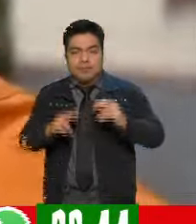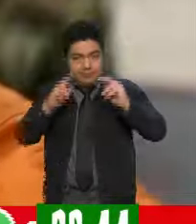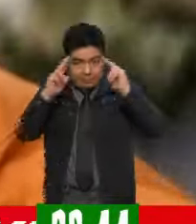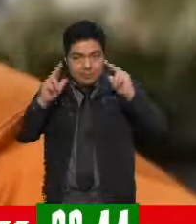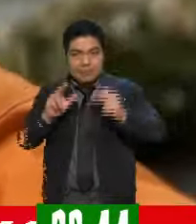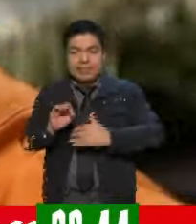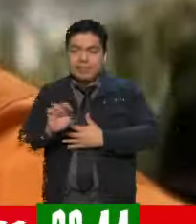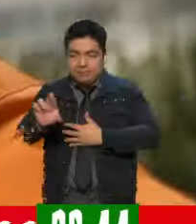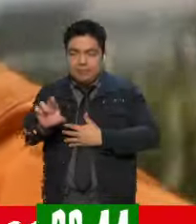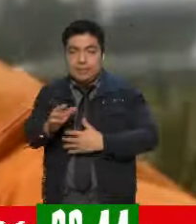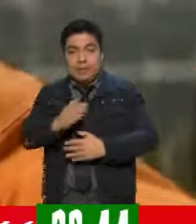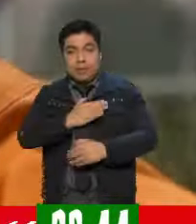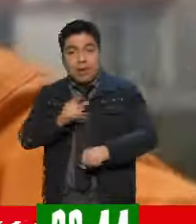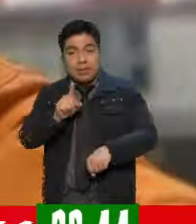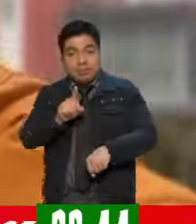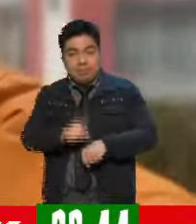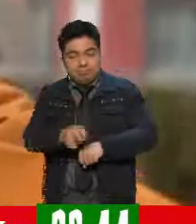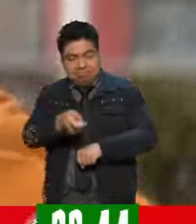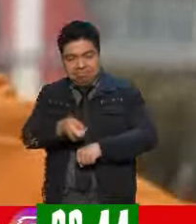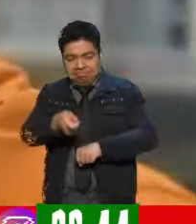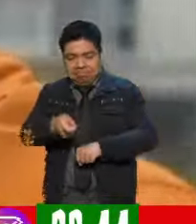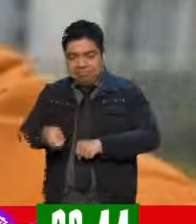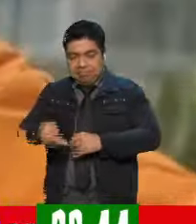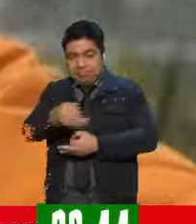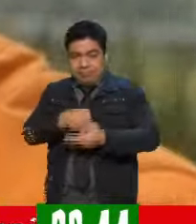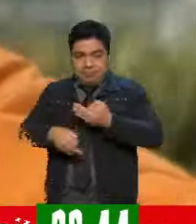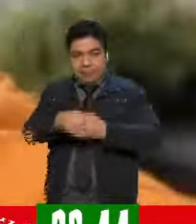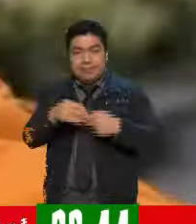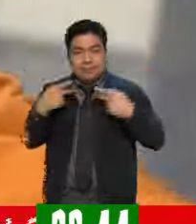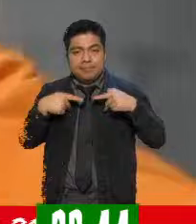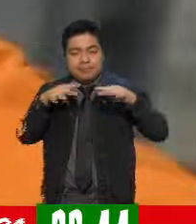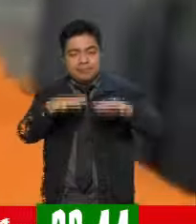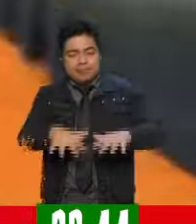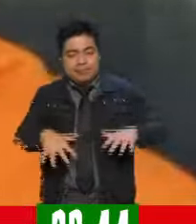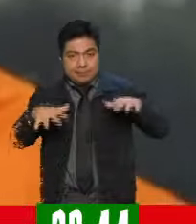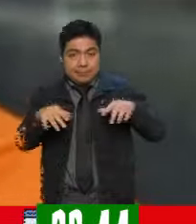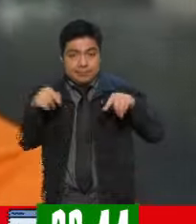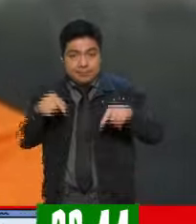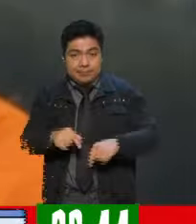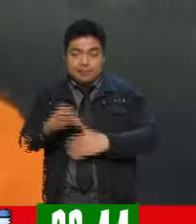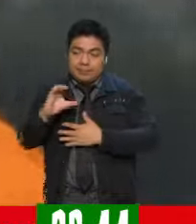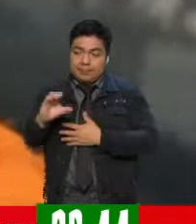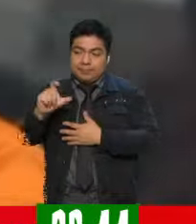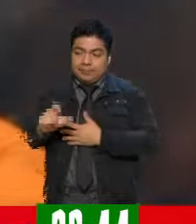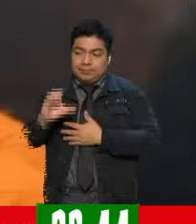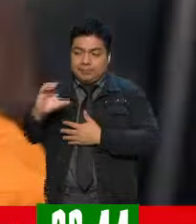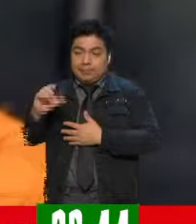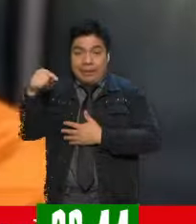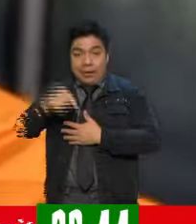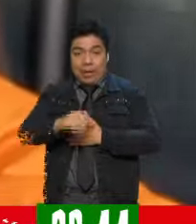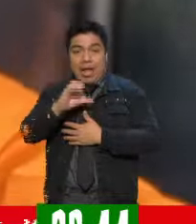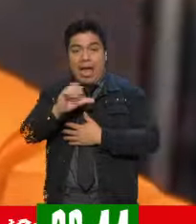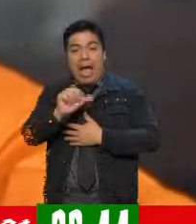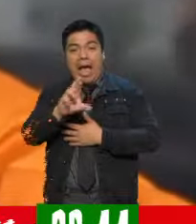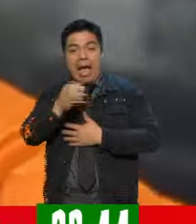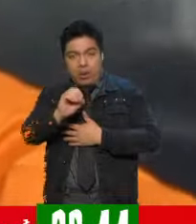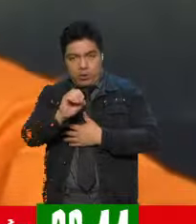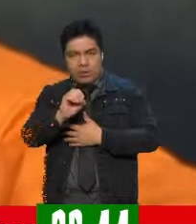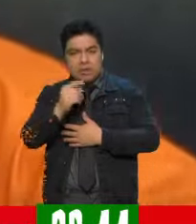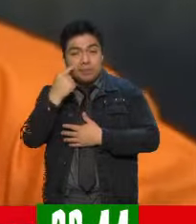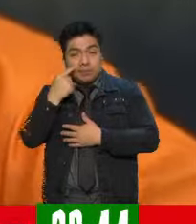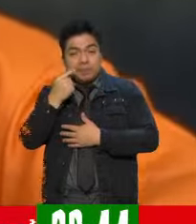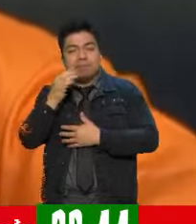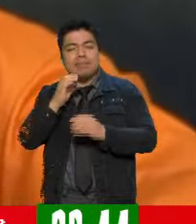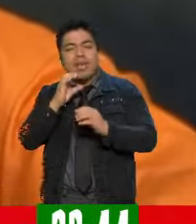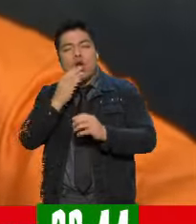Hola, ¿qué tal, Fer? ¿Cómo estás? Muy buenos días. Un saludo a ti y a toda la gente que nos está viendo aquí en Capital. Por cual llegó el momento de nuestro cácaro de la semana y pues como ya es costumbre vamos